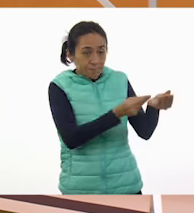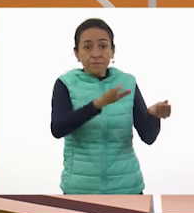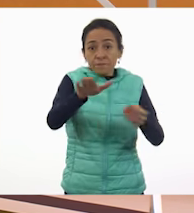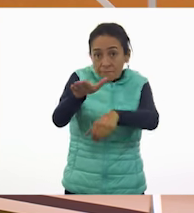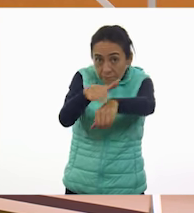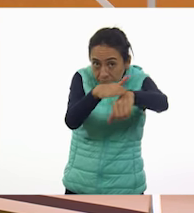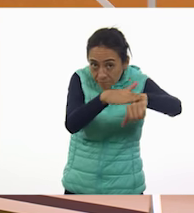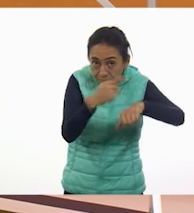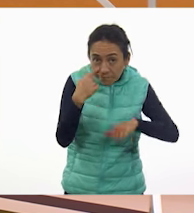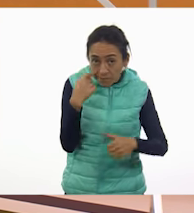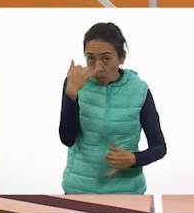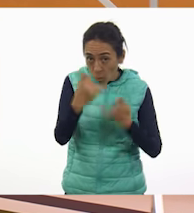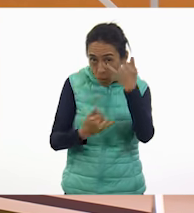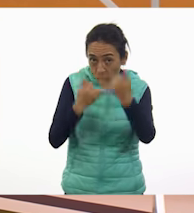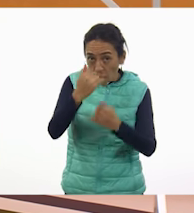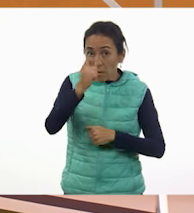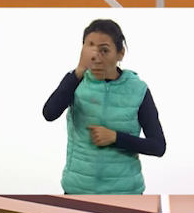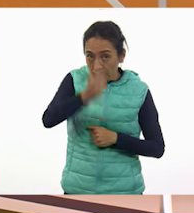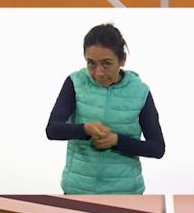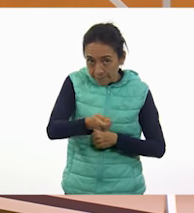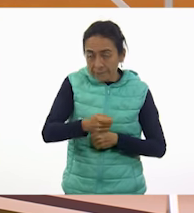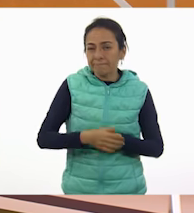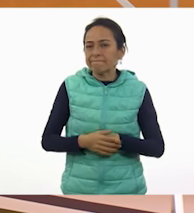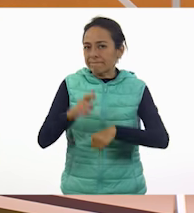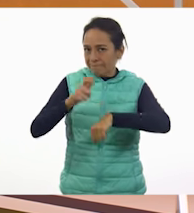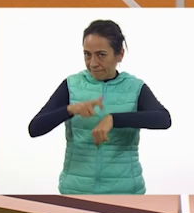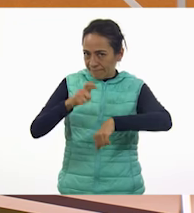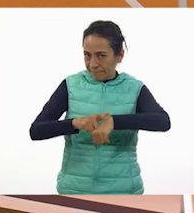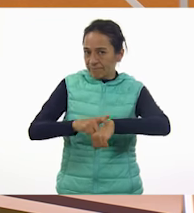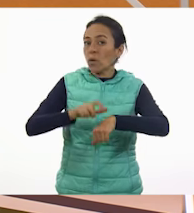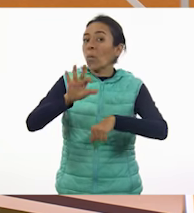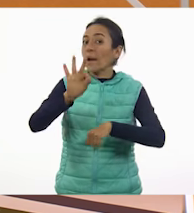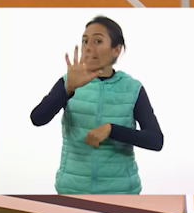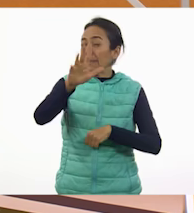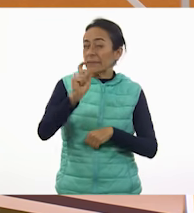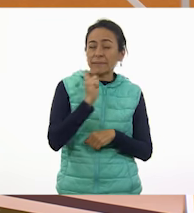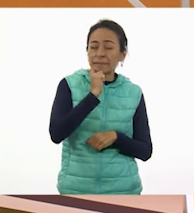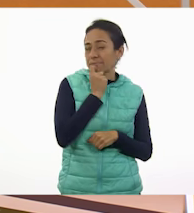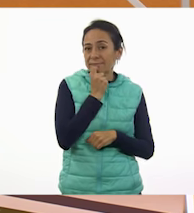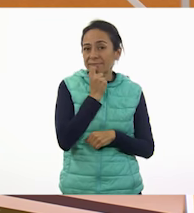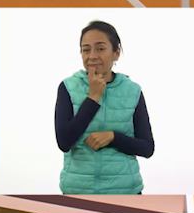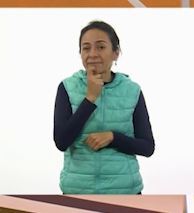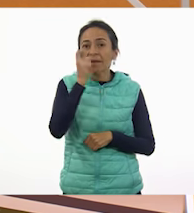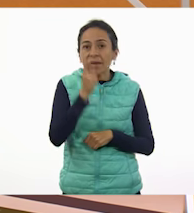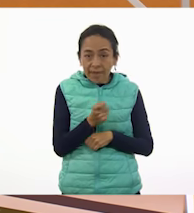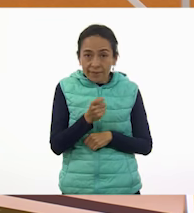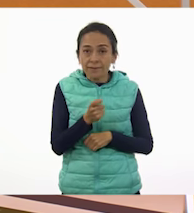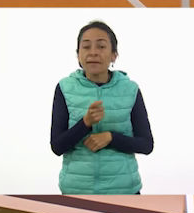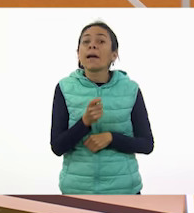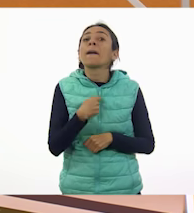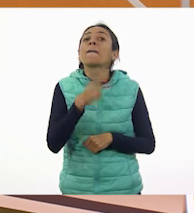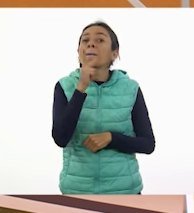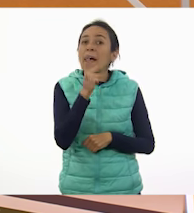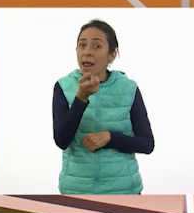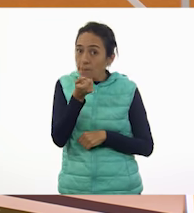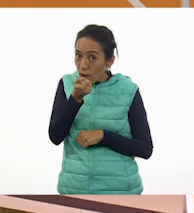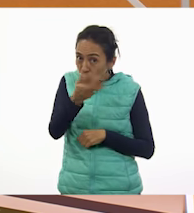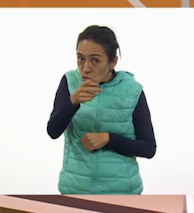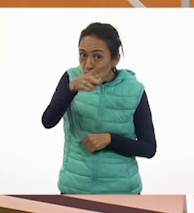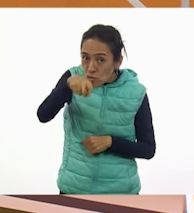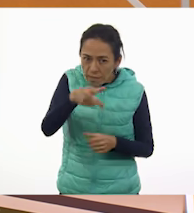siguiente. Van a tener 45 segundos para buscar la palabra que les voy a decir.